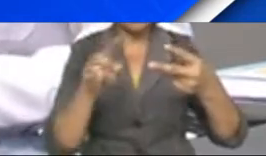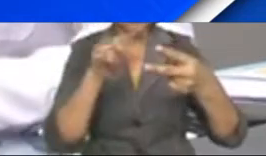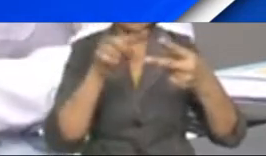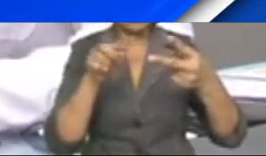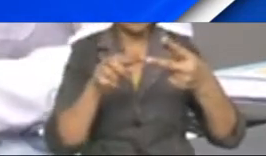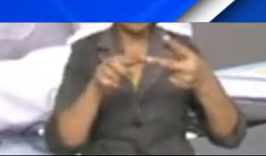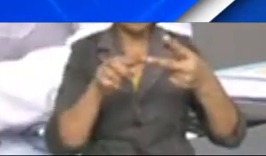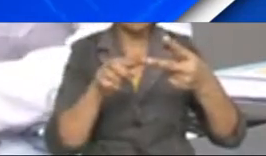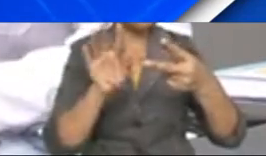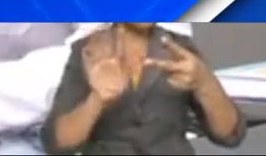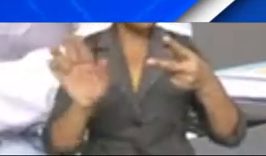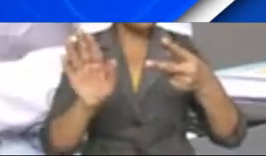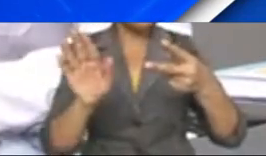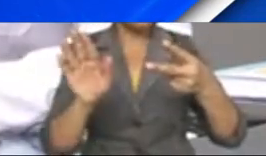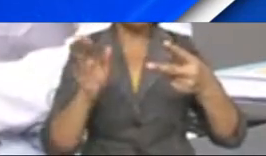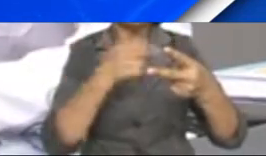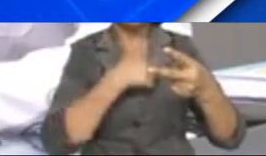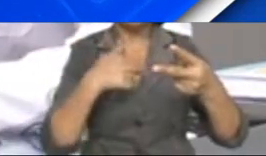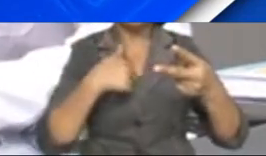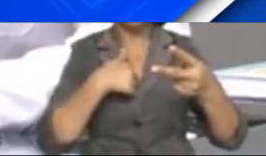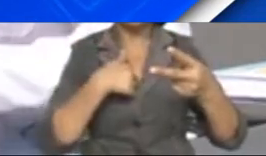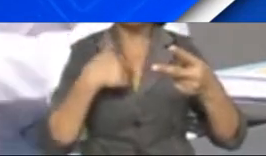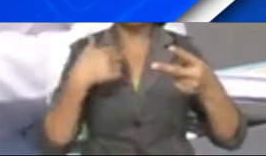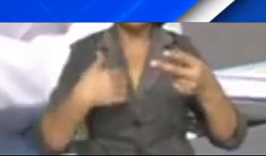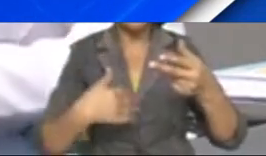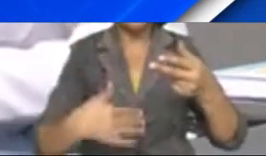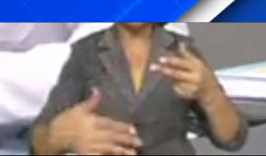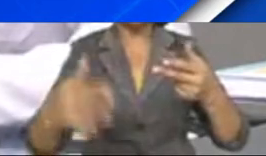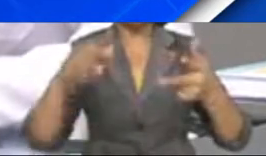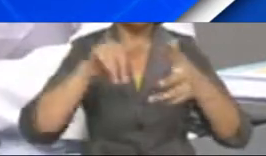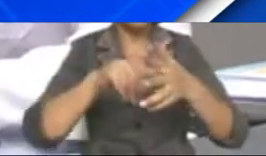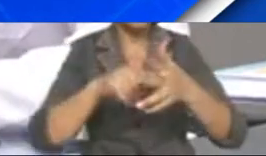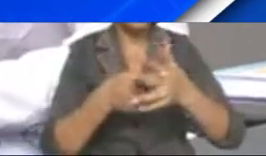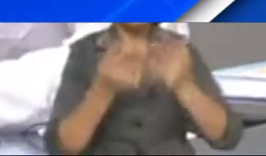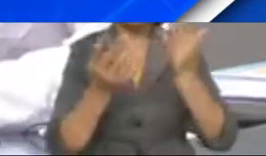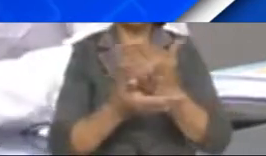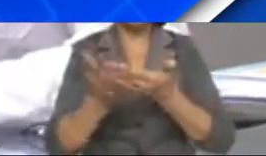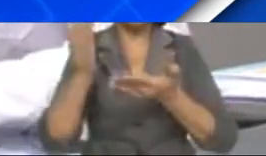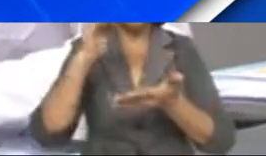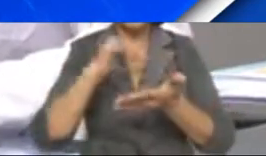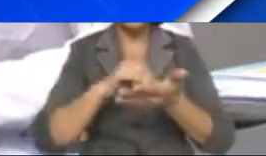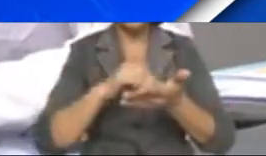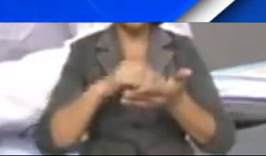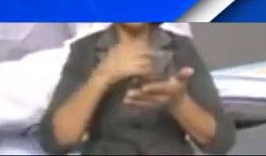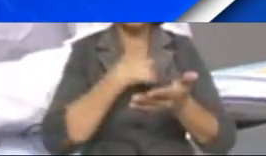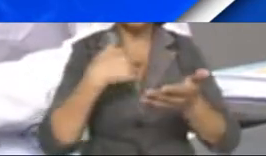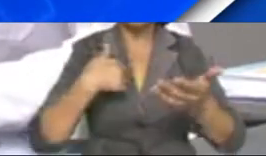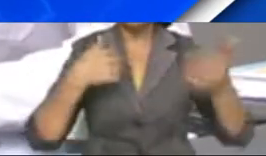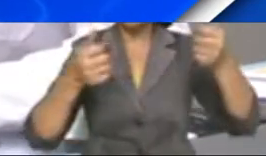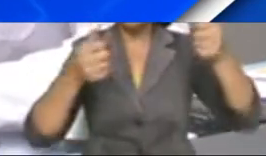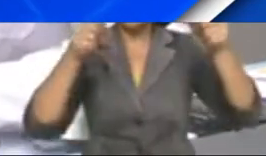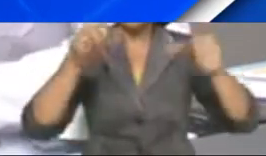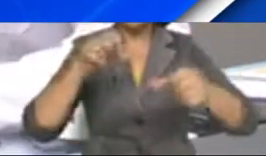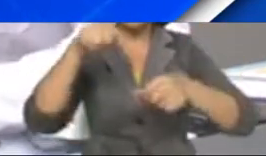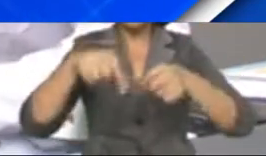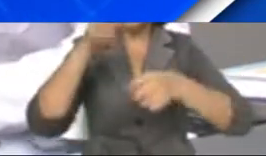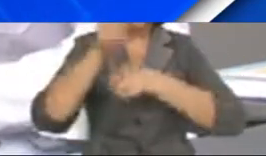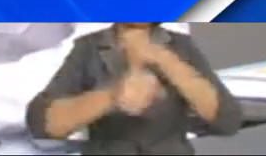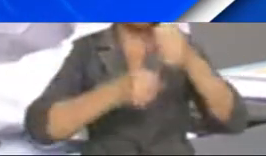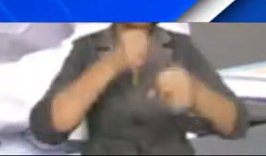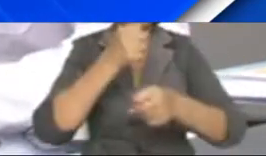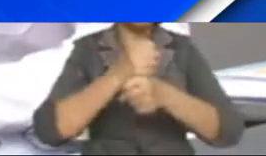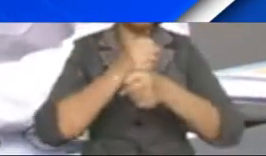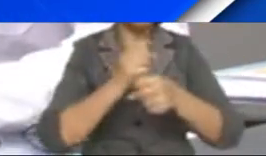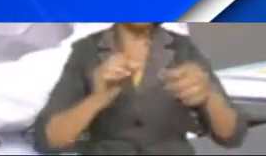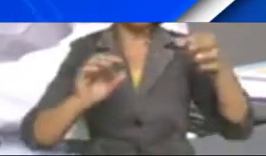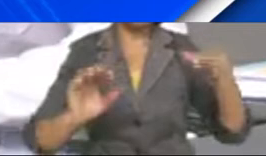esquema completo. Entonces nosotros estamos ahorita iniciándole nuevamente el que corresponde este año.